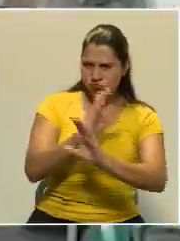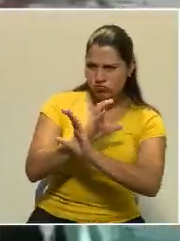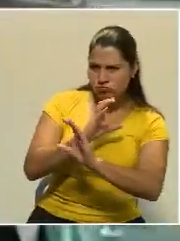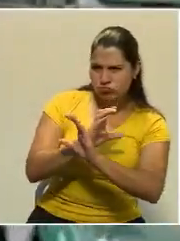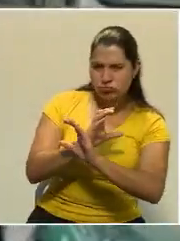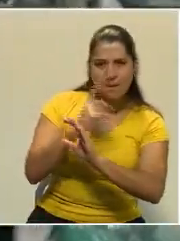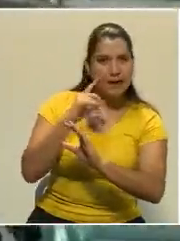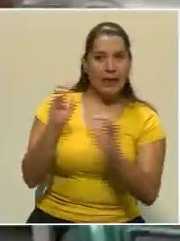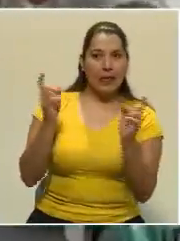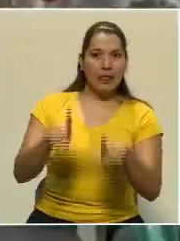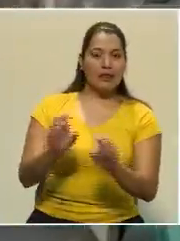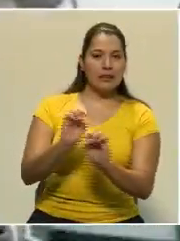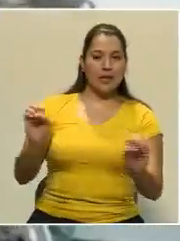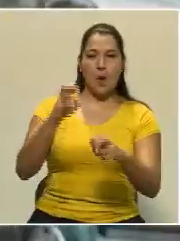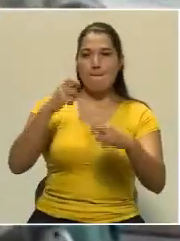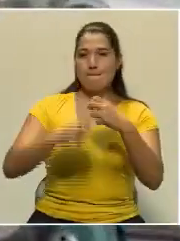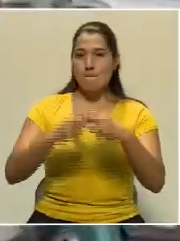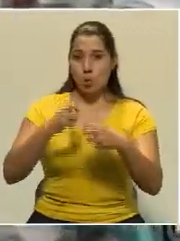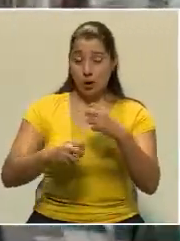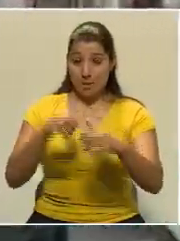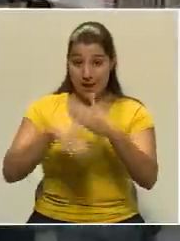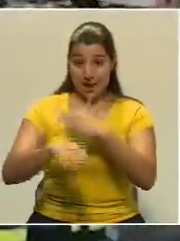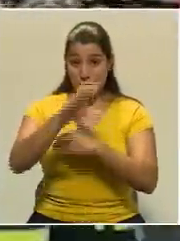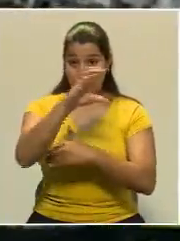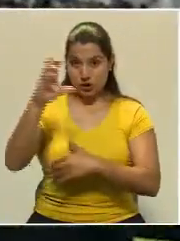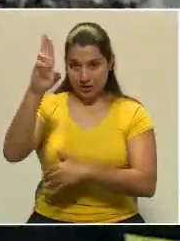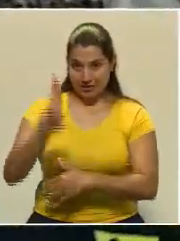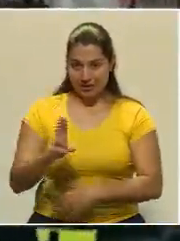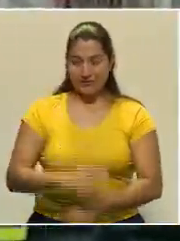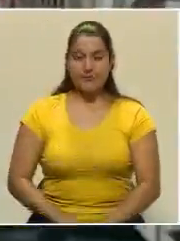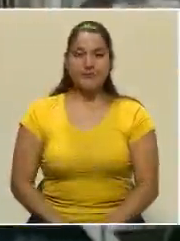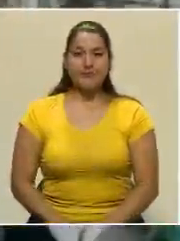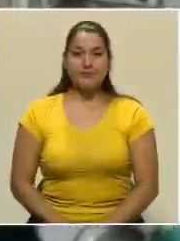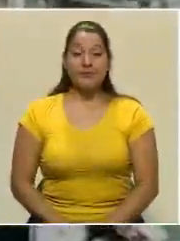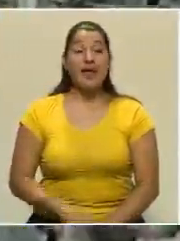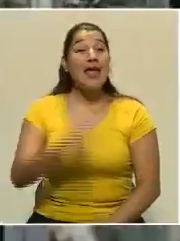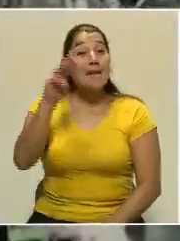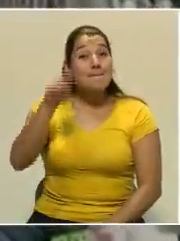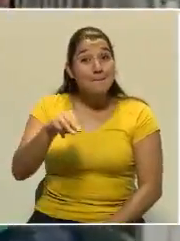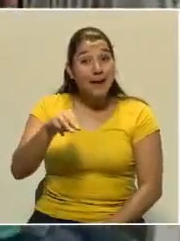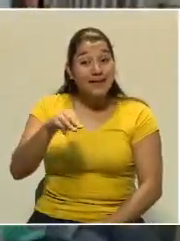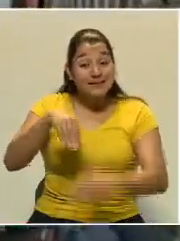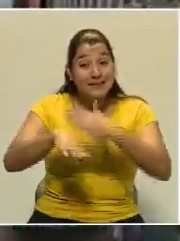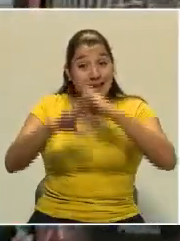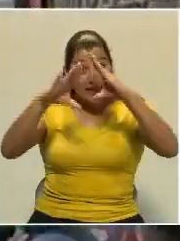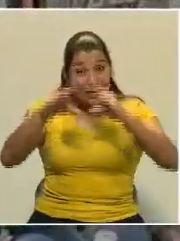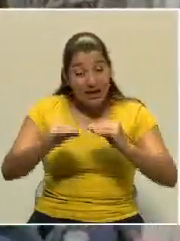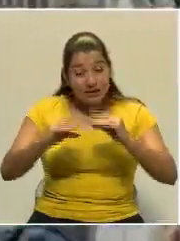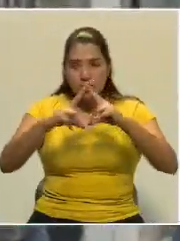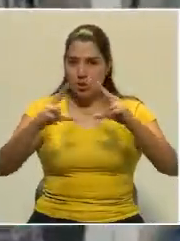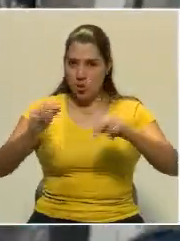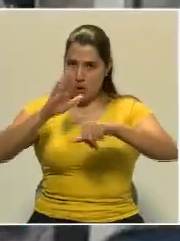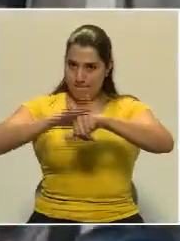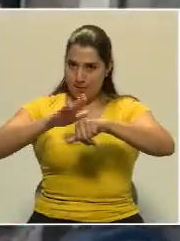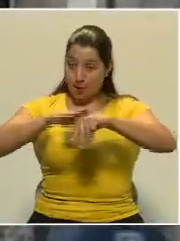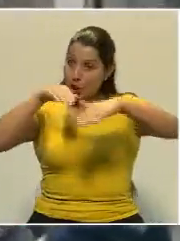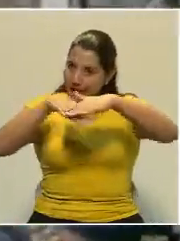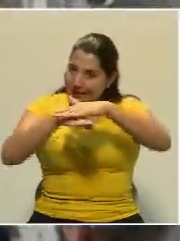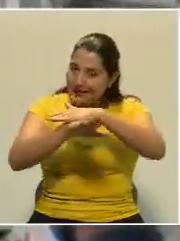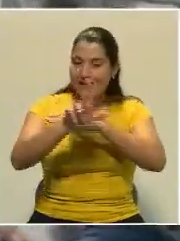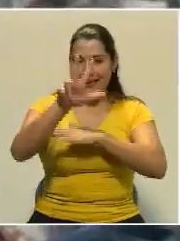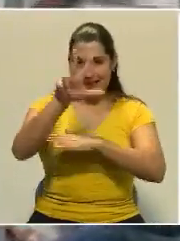se presente ningún incidente en territorio costarricense. El martes por la noche Nicaragua permitió el ingreso de 30 de